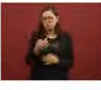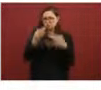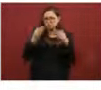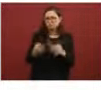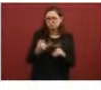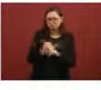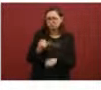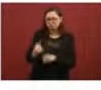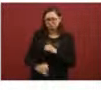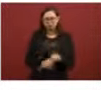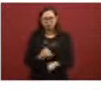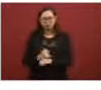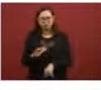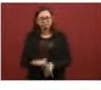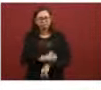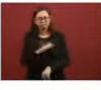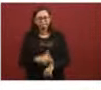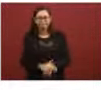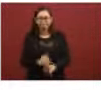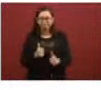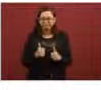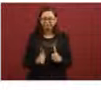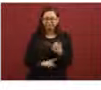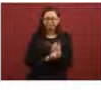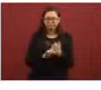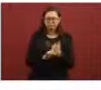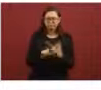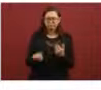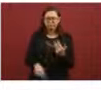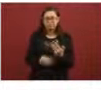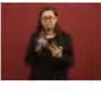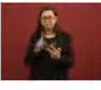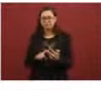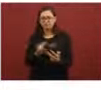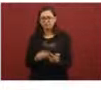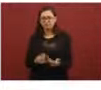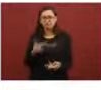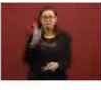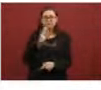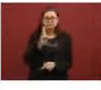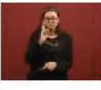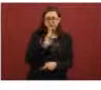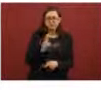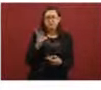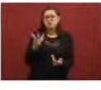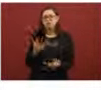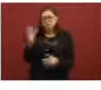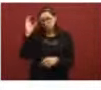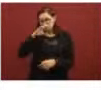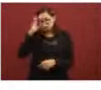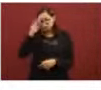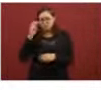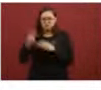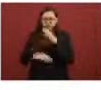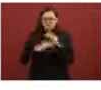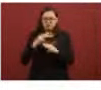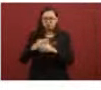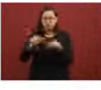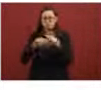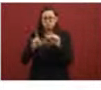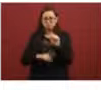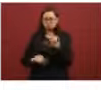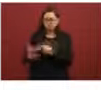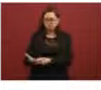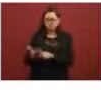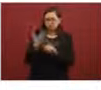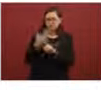problema. Segundo, basarse en altos niveles de evidencia clínica y de salud pública en la literatura científica mundial y nacional. Y